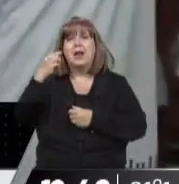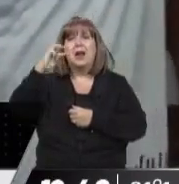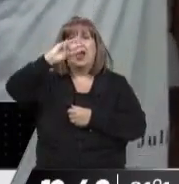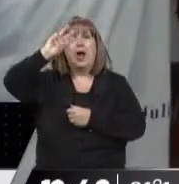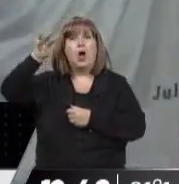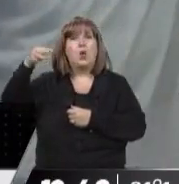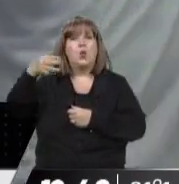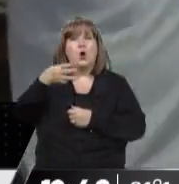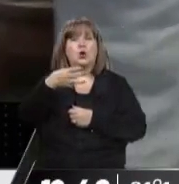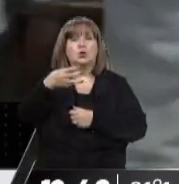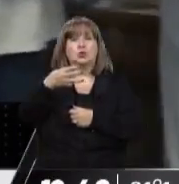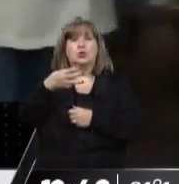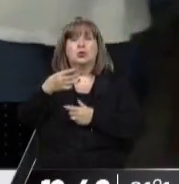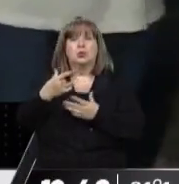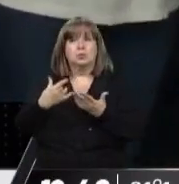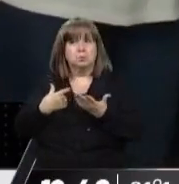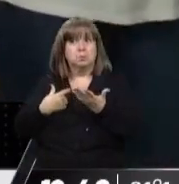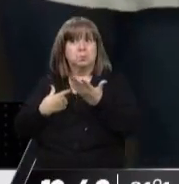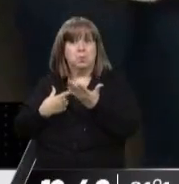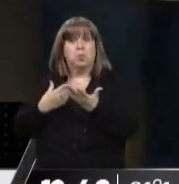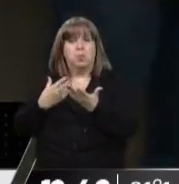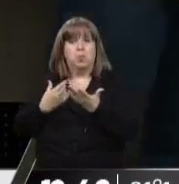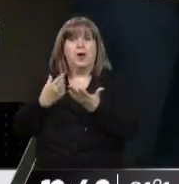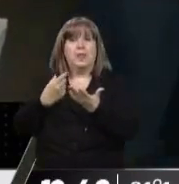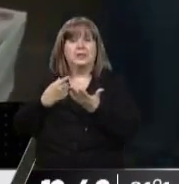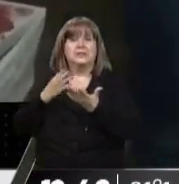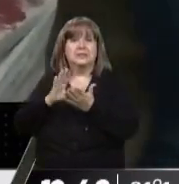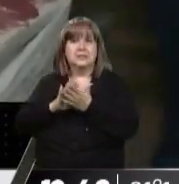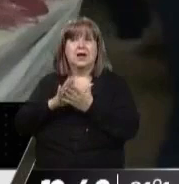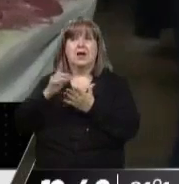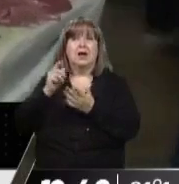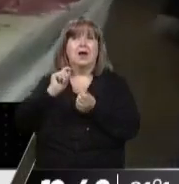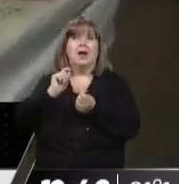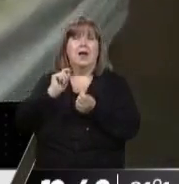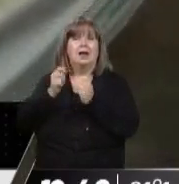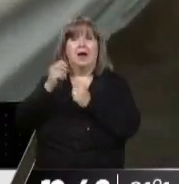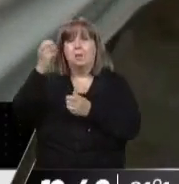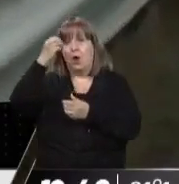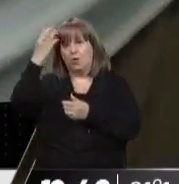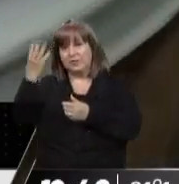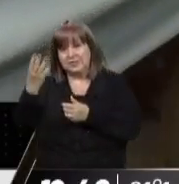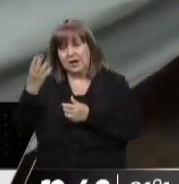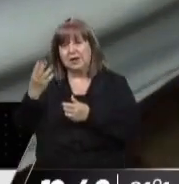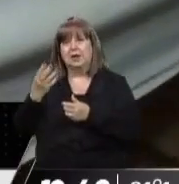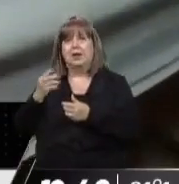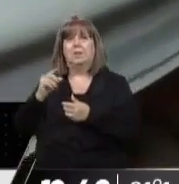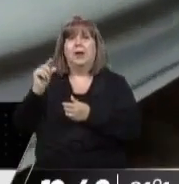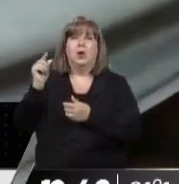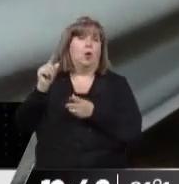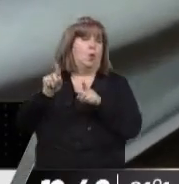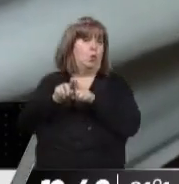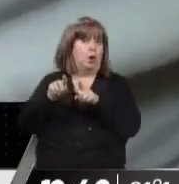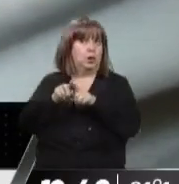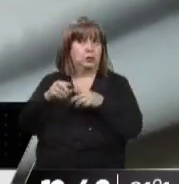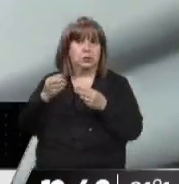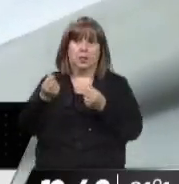Gracias a Dios hablamos con el banco y nos van a tomar el tipo de cambio oficial. Bien. Pero aún así sigue siendo un presupuesto millonario.